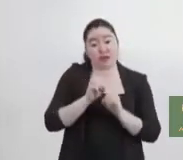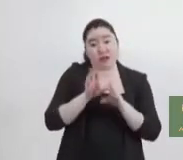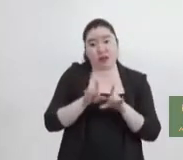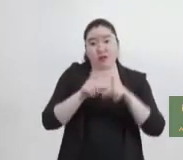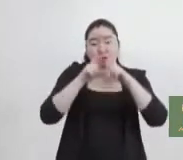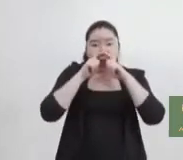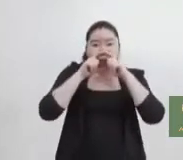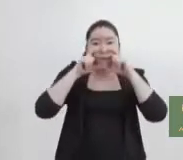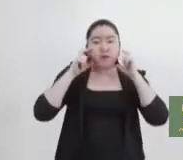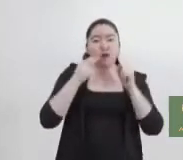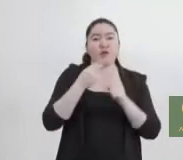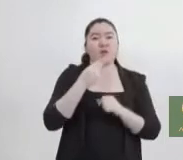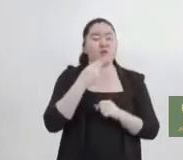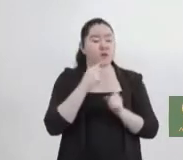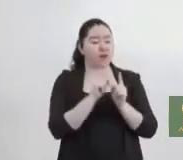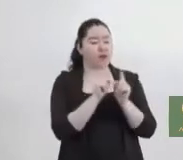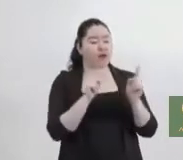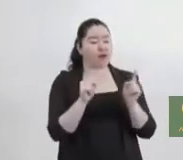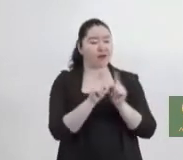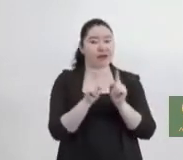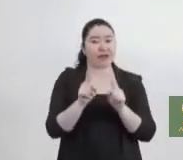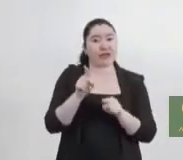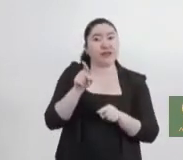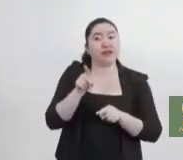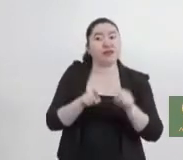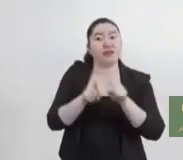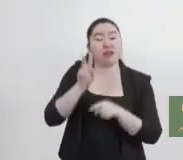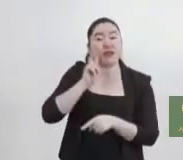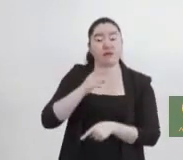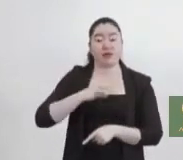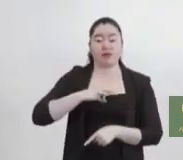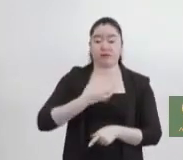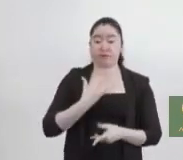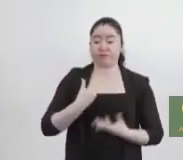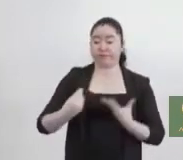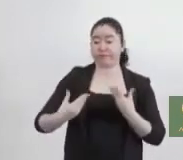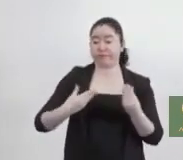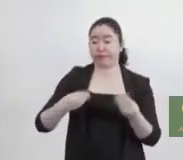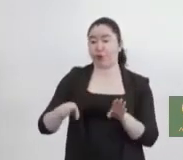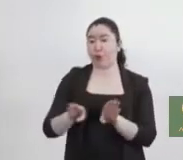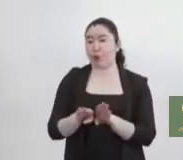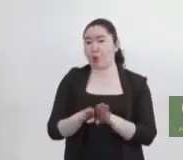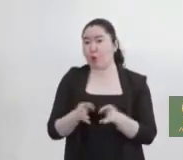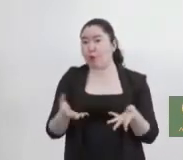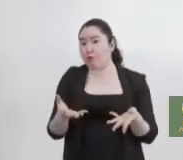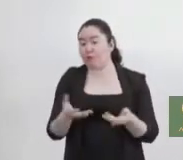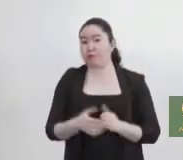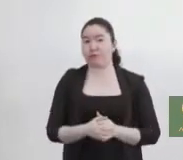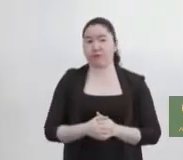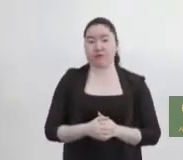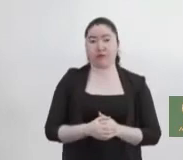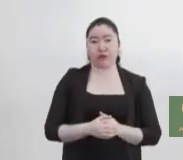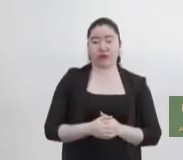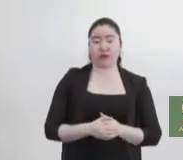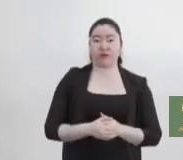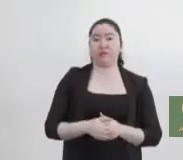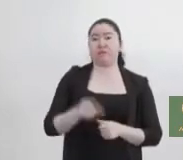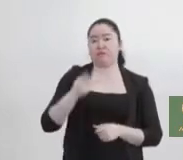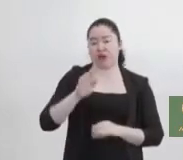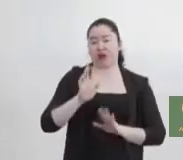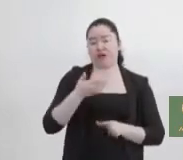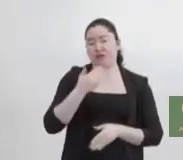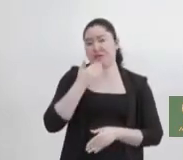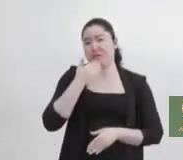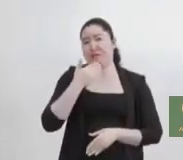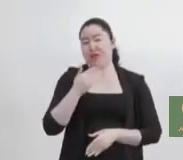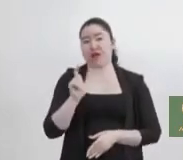cubrebocas, sana distancia, dependiendo pues de la evolución de la pandemia en ese momento. Pero están las condiciones dadas y ojalá pudiéramos